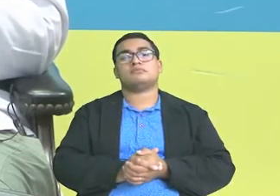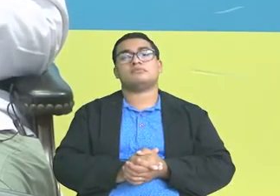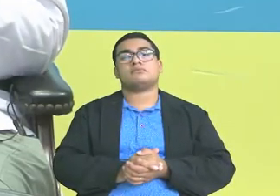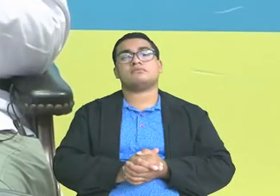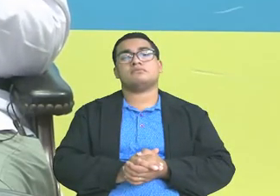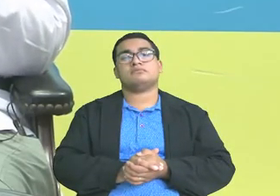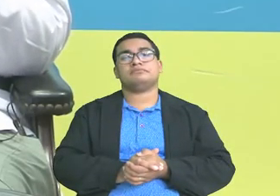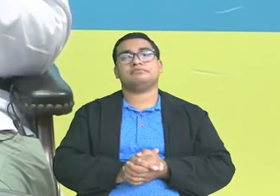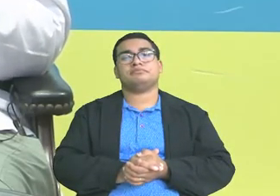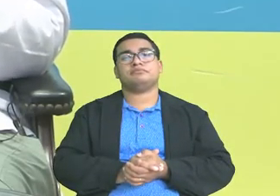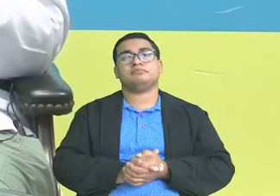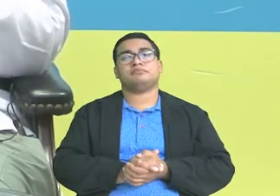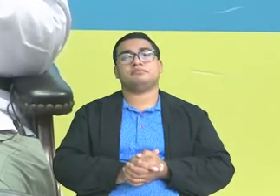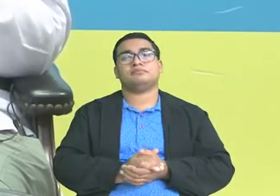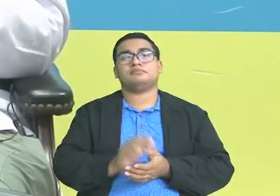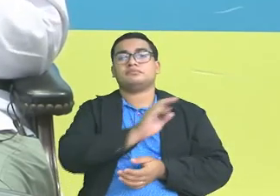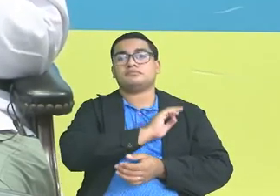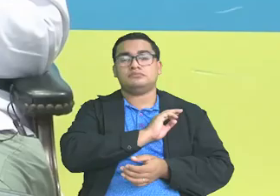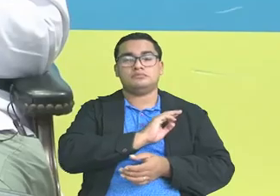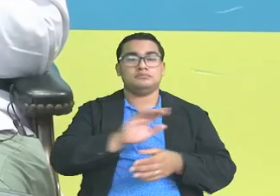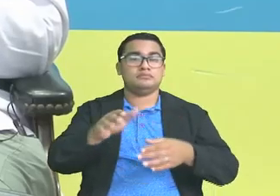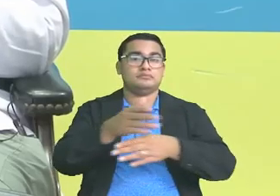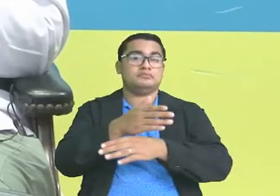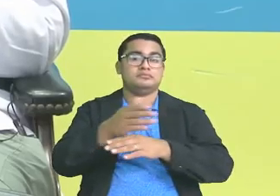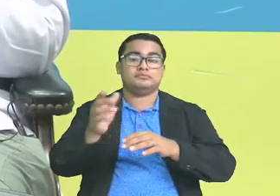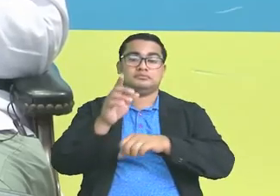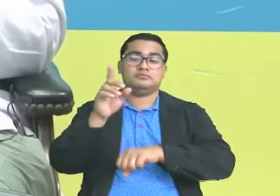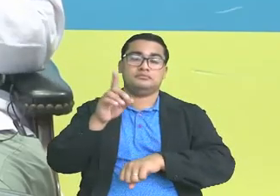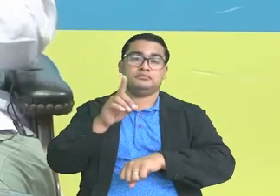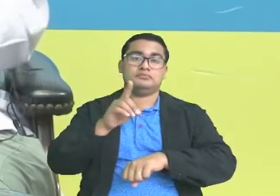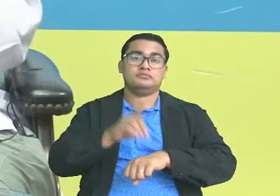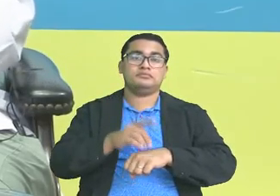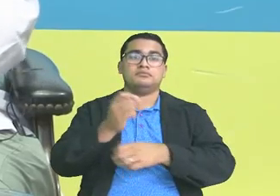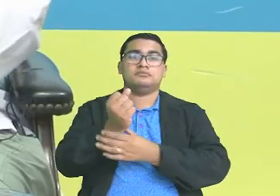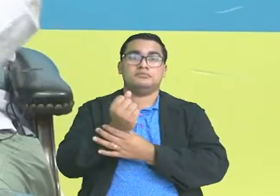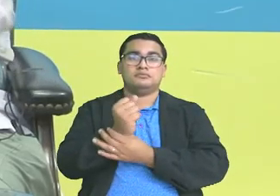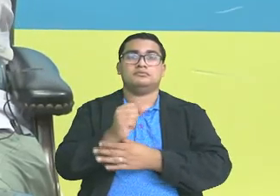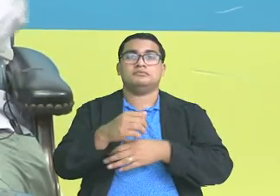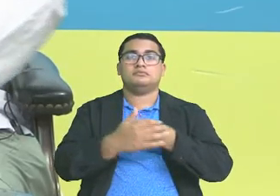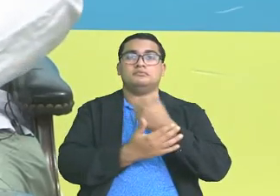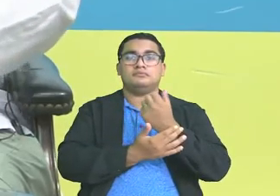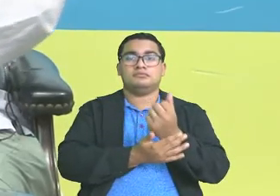existen cosas que hacen los médicos rehabilitadores, a veces tienen